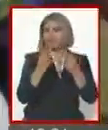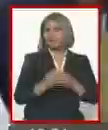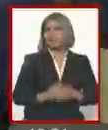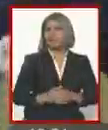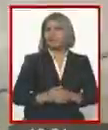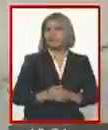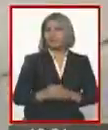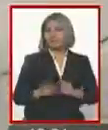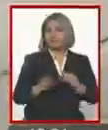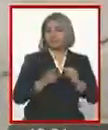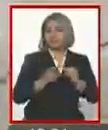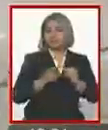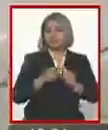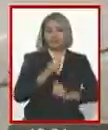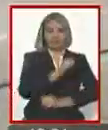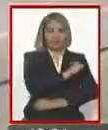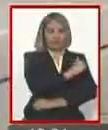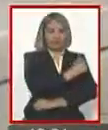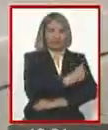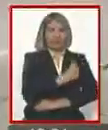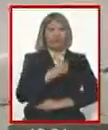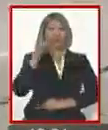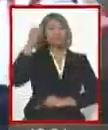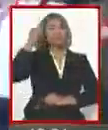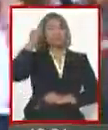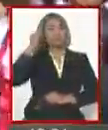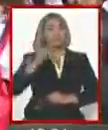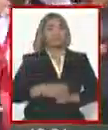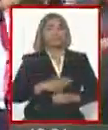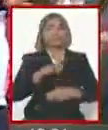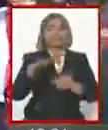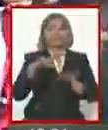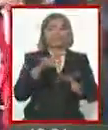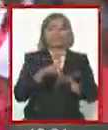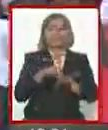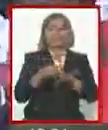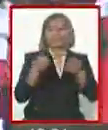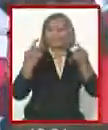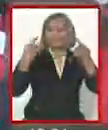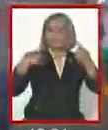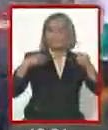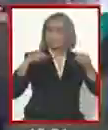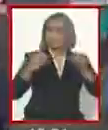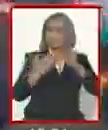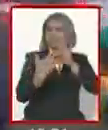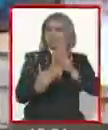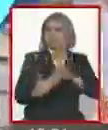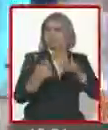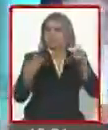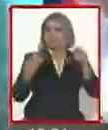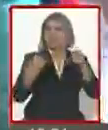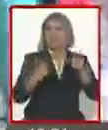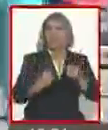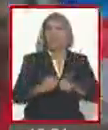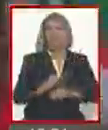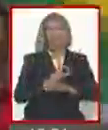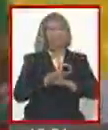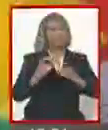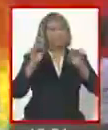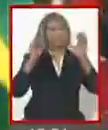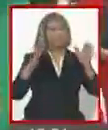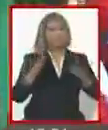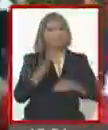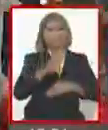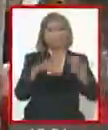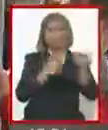las principales autoridades del gobierno central que tratan de desmerecer que tratan de ningunear a la